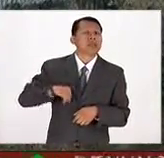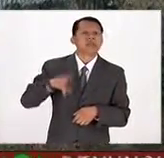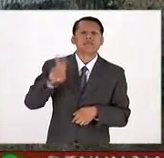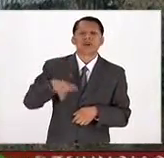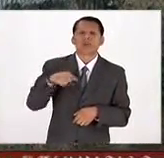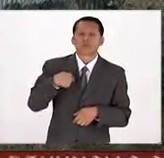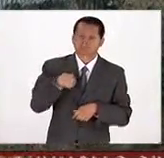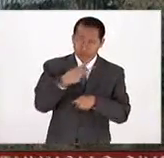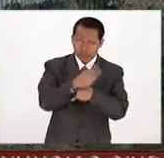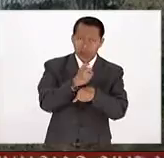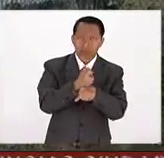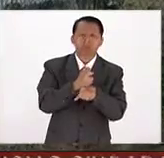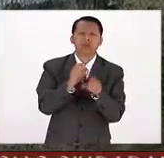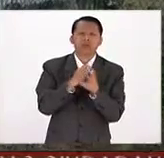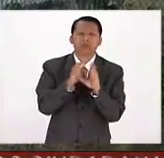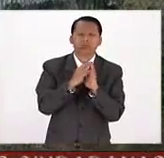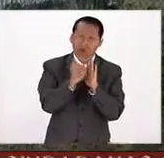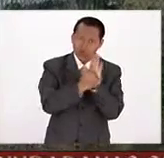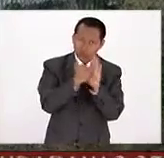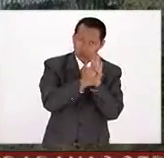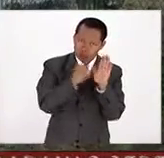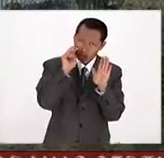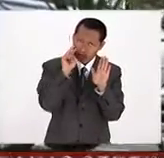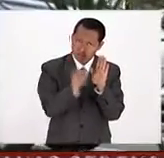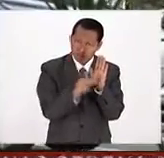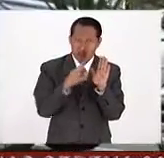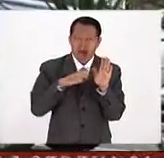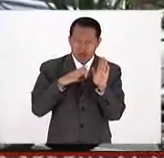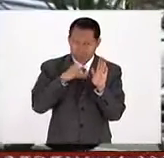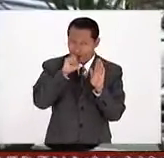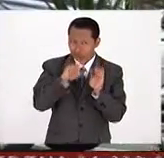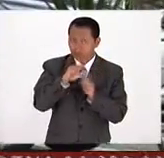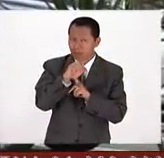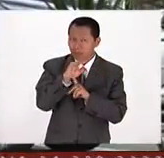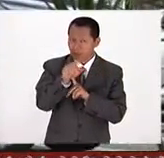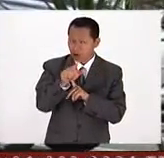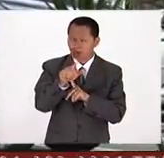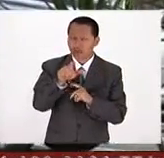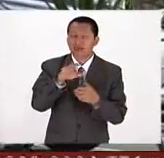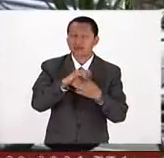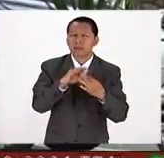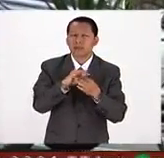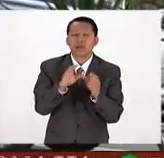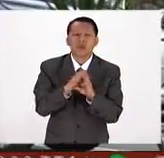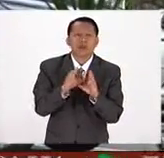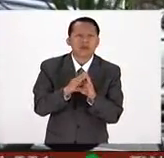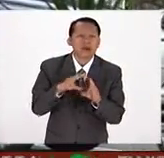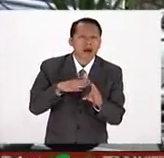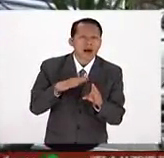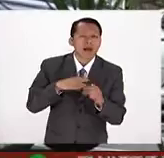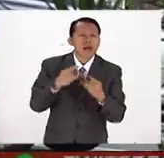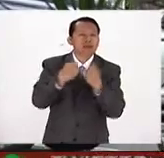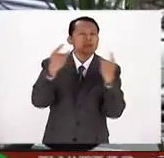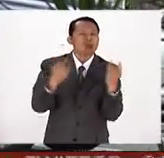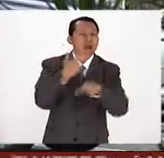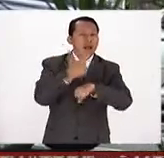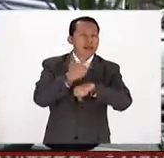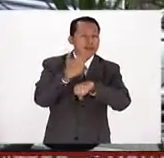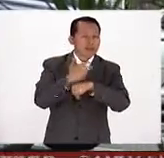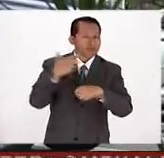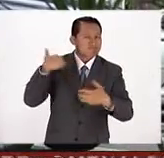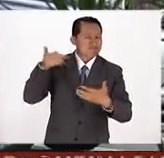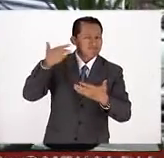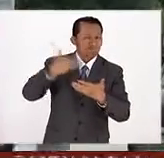invito a que lo vean porque muestra, además de forma muy clara y muy sencilla, la forma en la que a través de la historia de los Estados Unidos, el